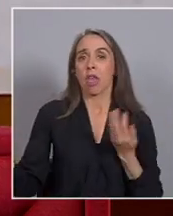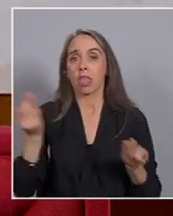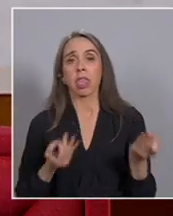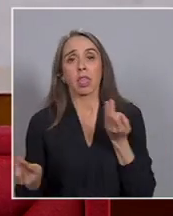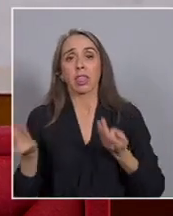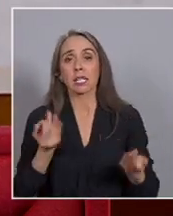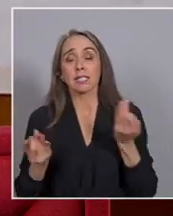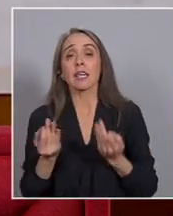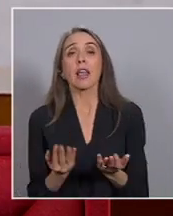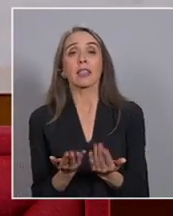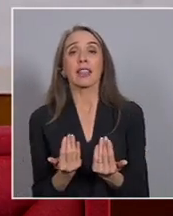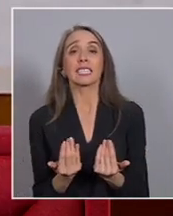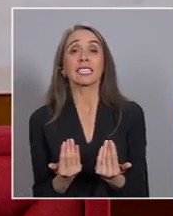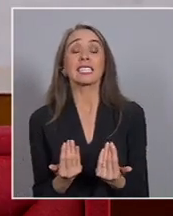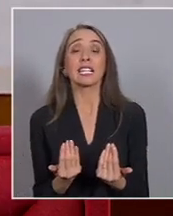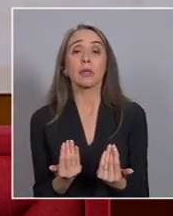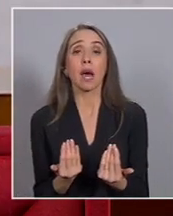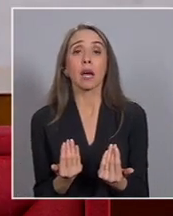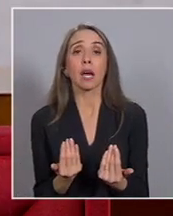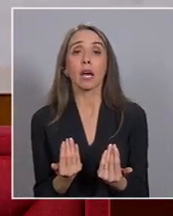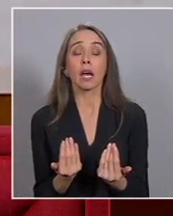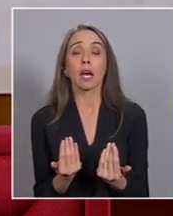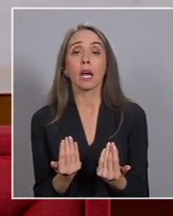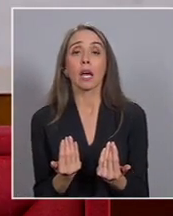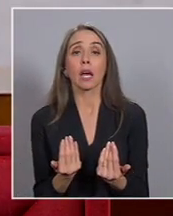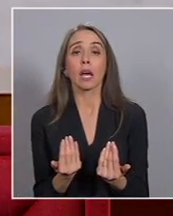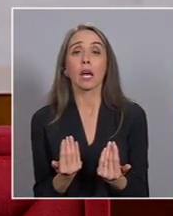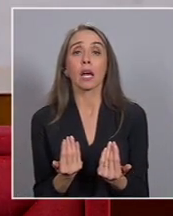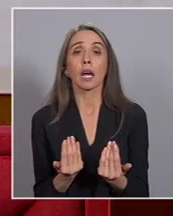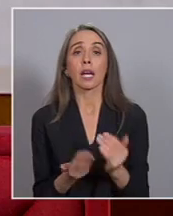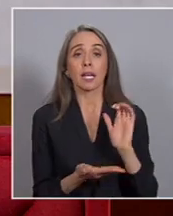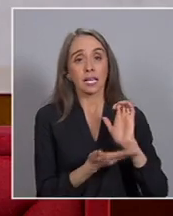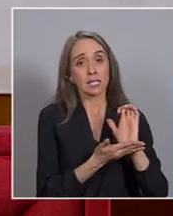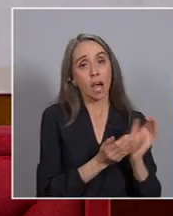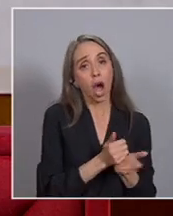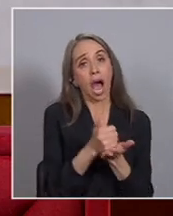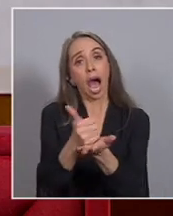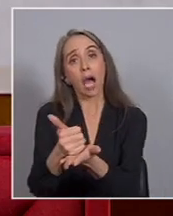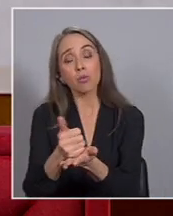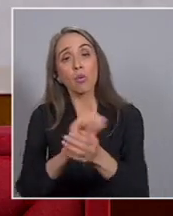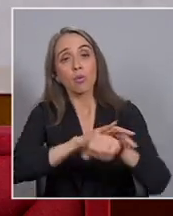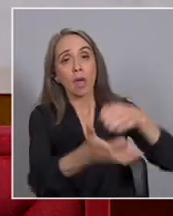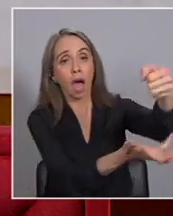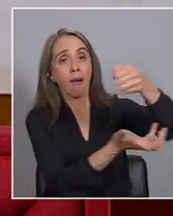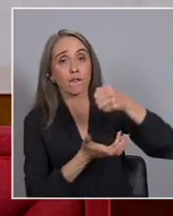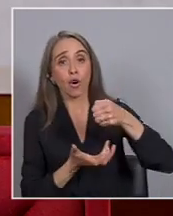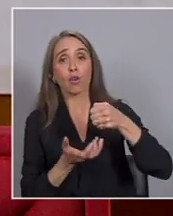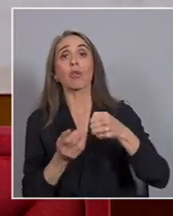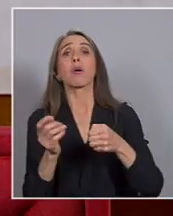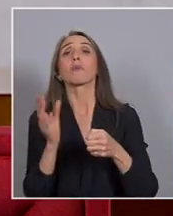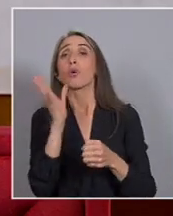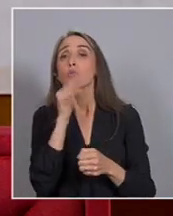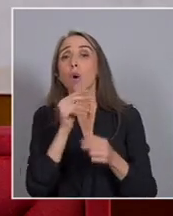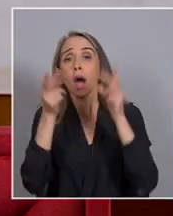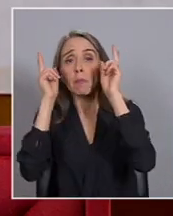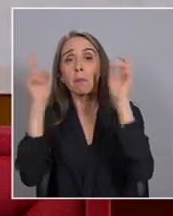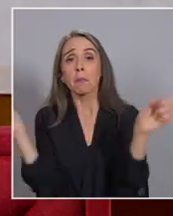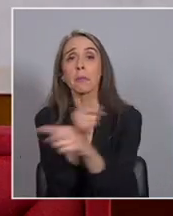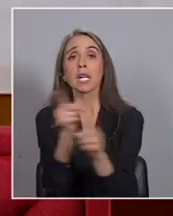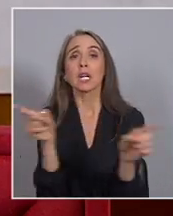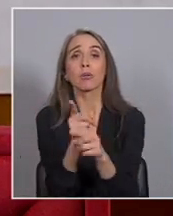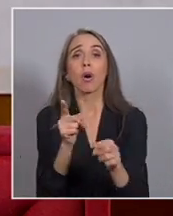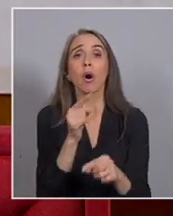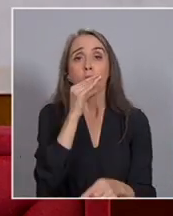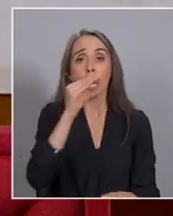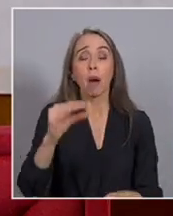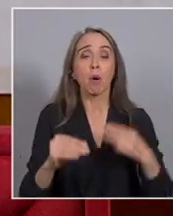la necesidad que tienen de poder recibir ayuda por parte del Estado para financiar el transporte rural de los